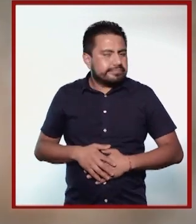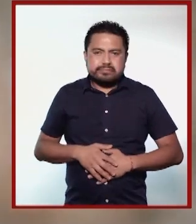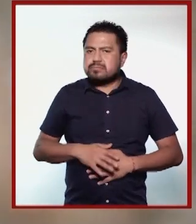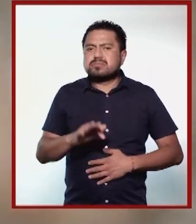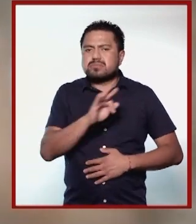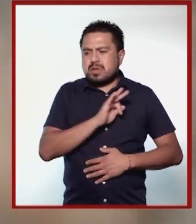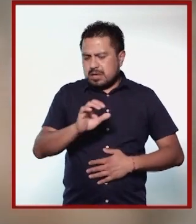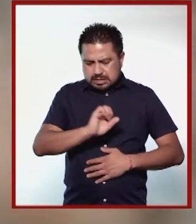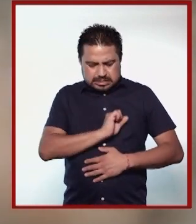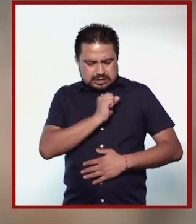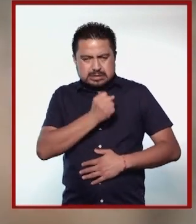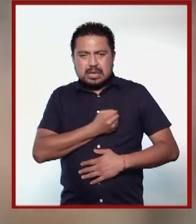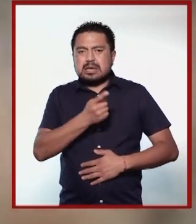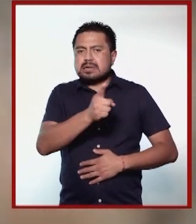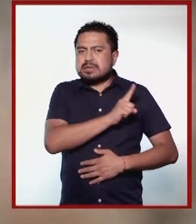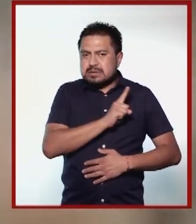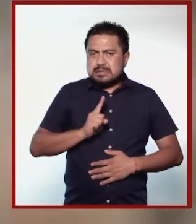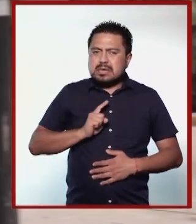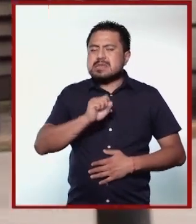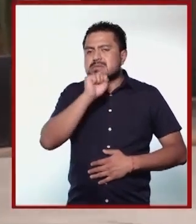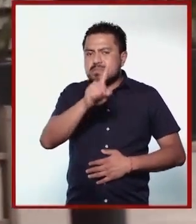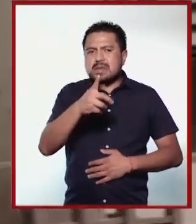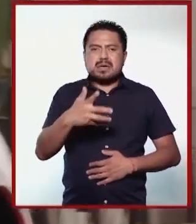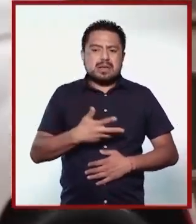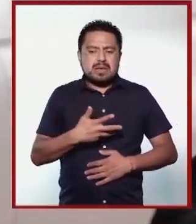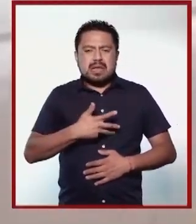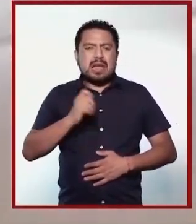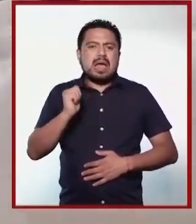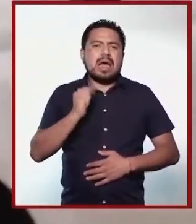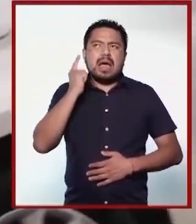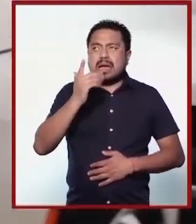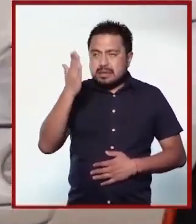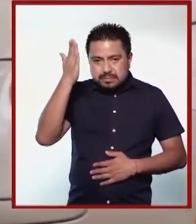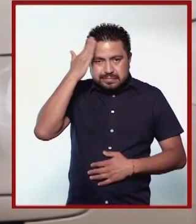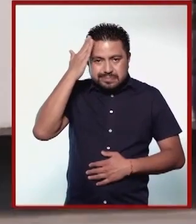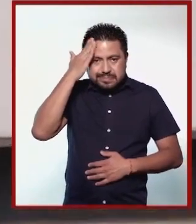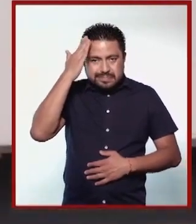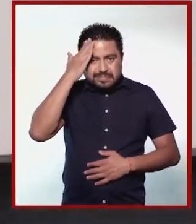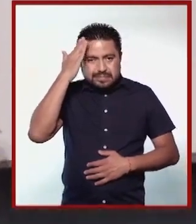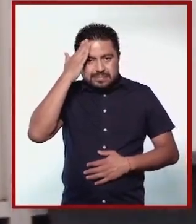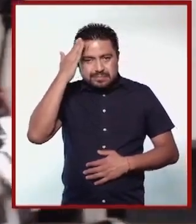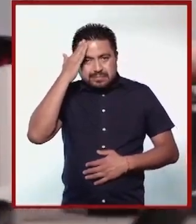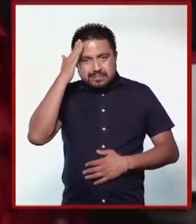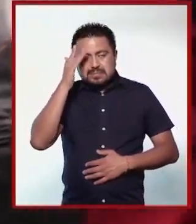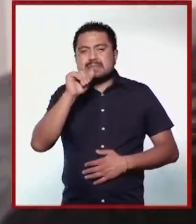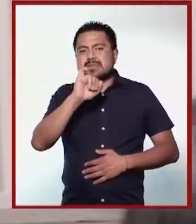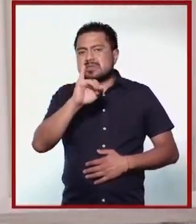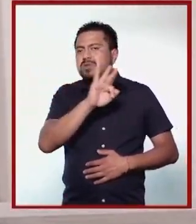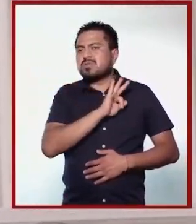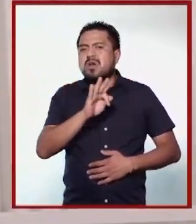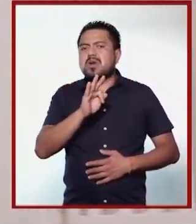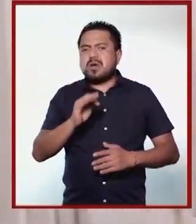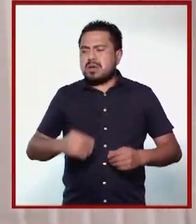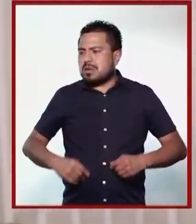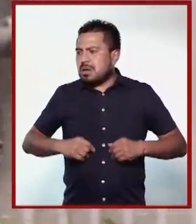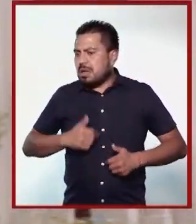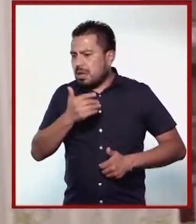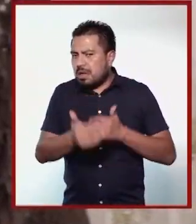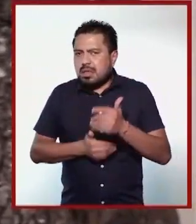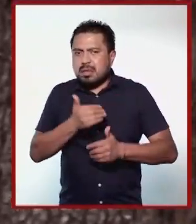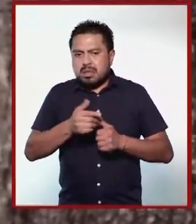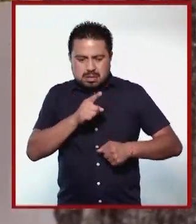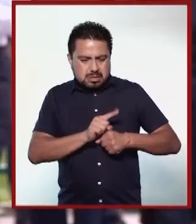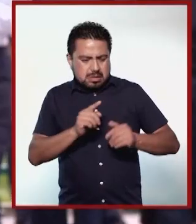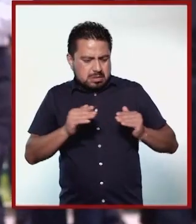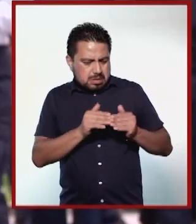estar sano. Tienes que tener también algo en la cabeza, algo en la mente. Si hemos podido sobrevivir a estos días